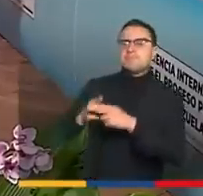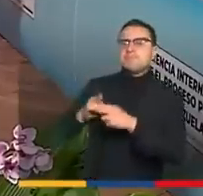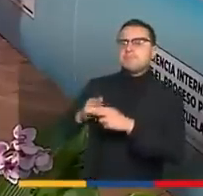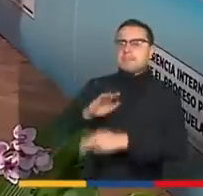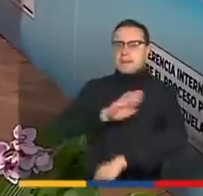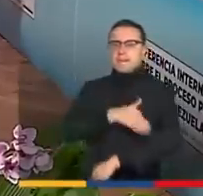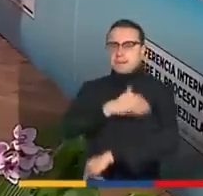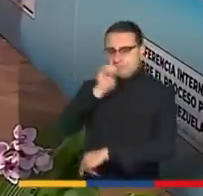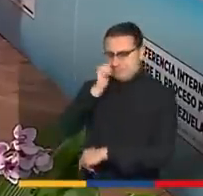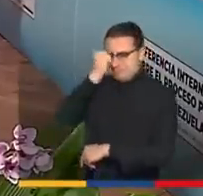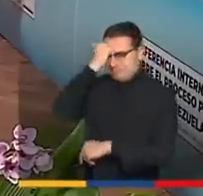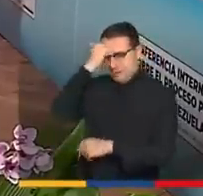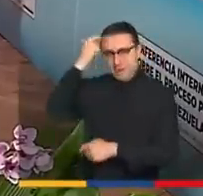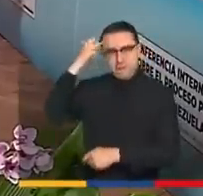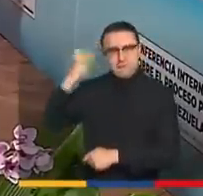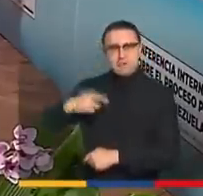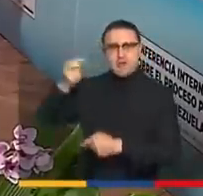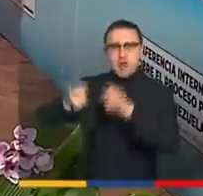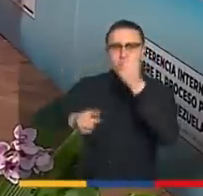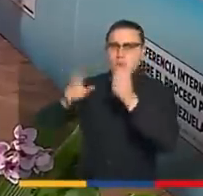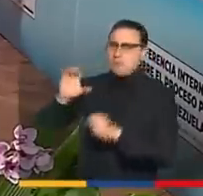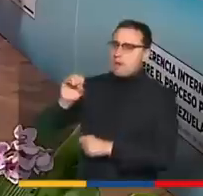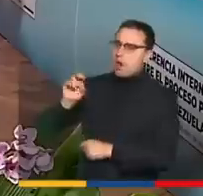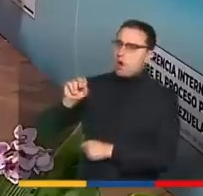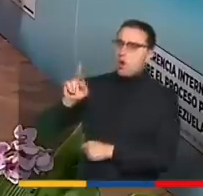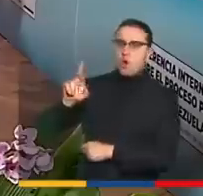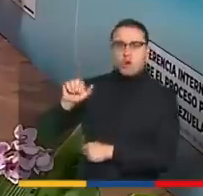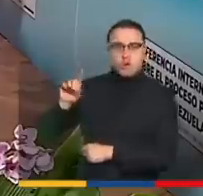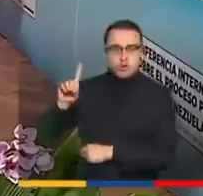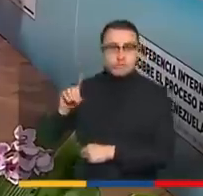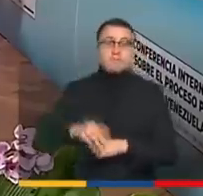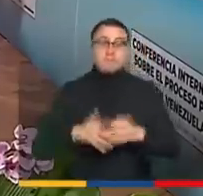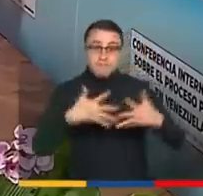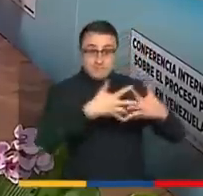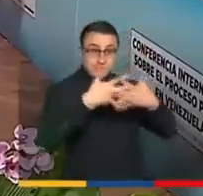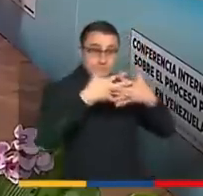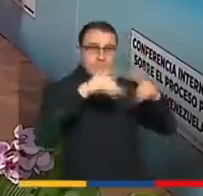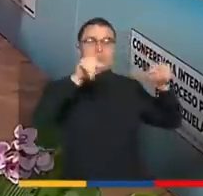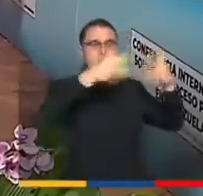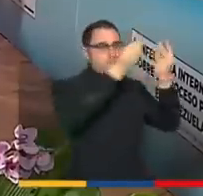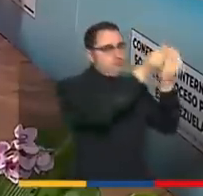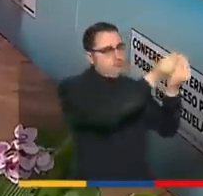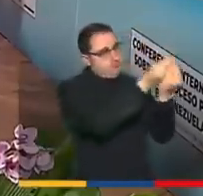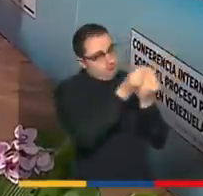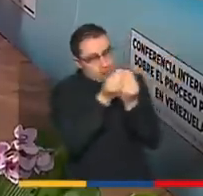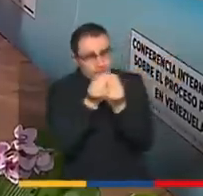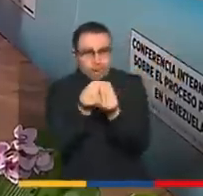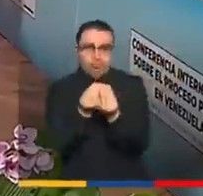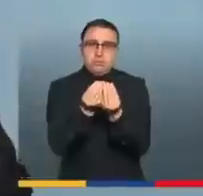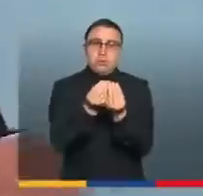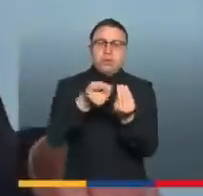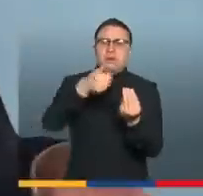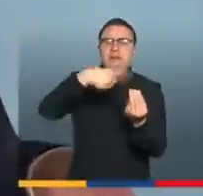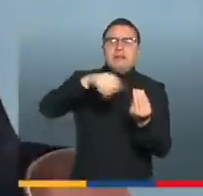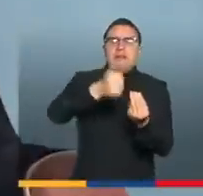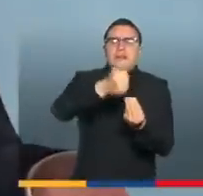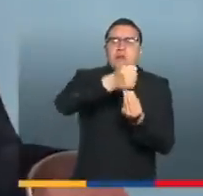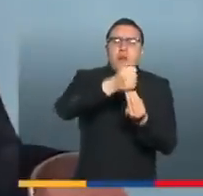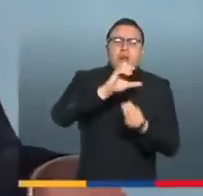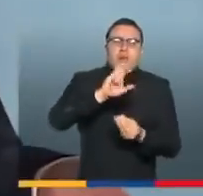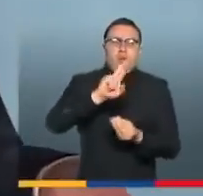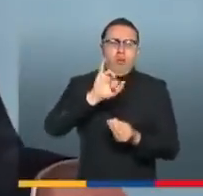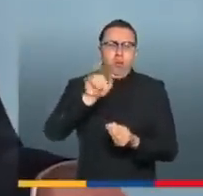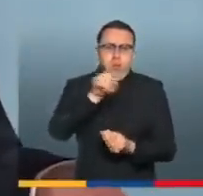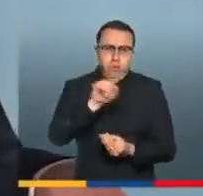ministro, economista. Estados Unidos se ha hecho presente con una delegación a través de Chris Dodd, mi